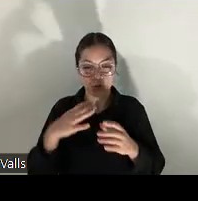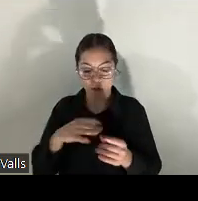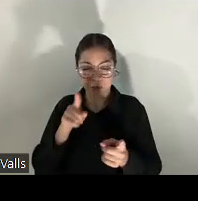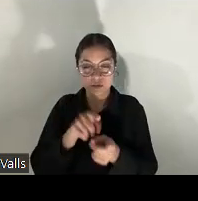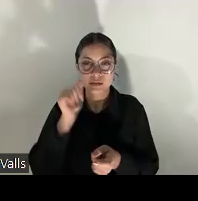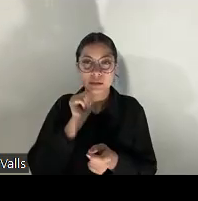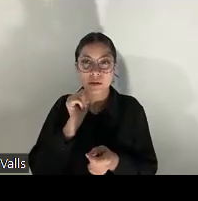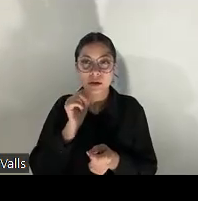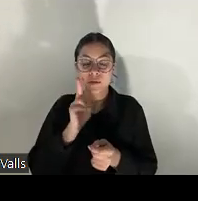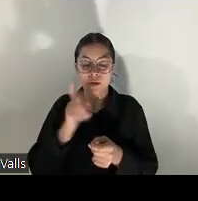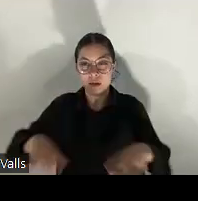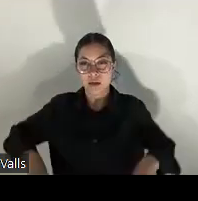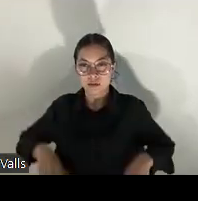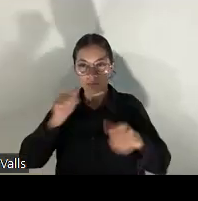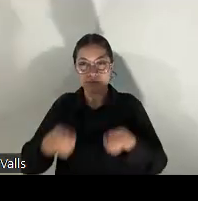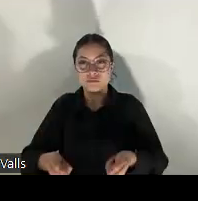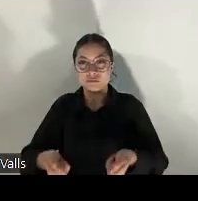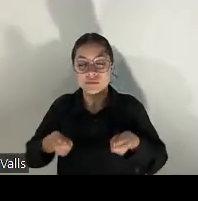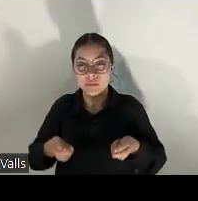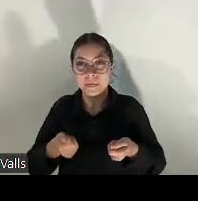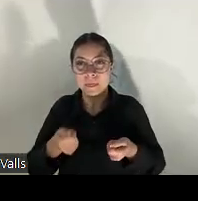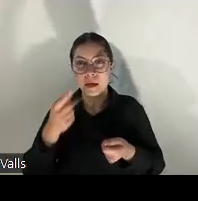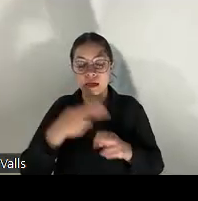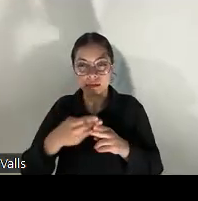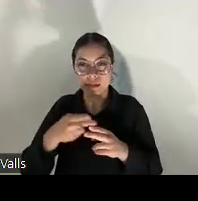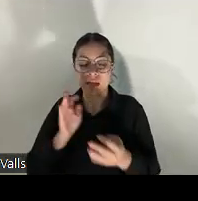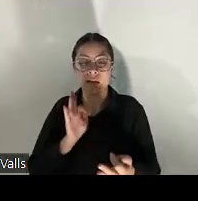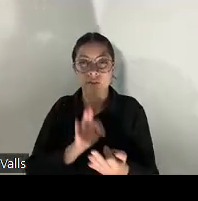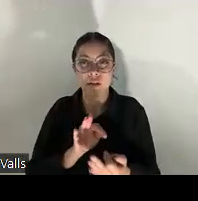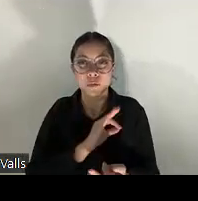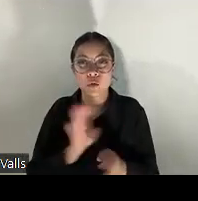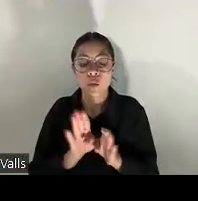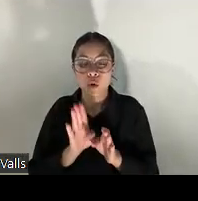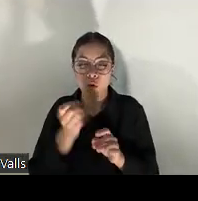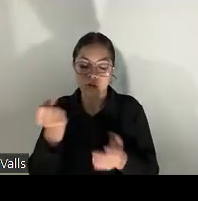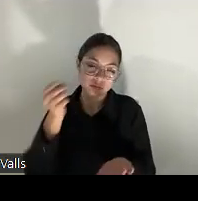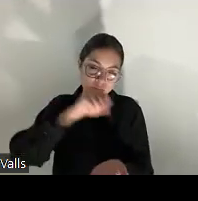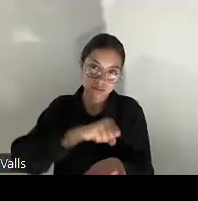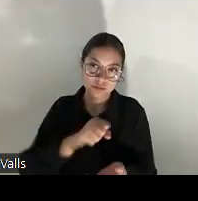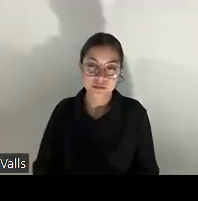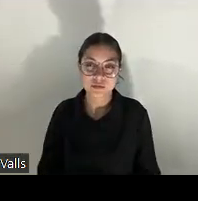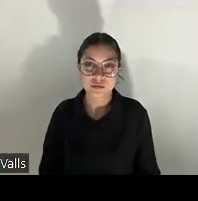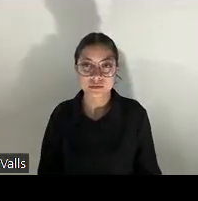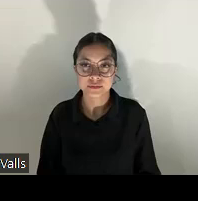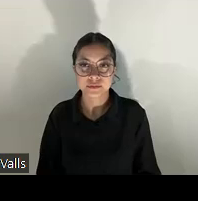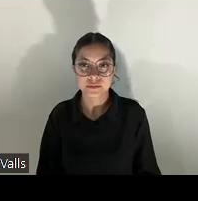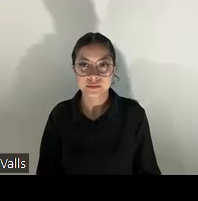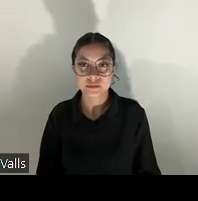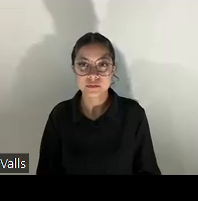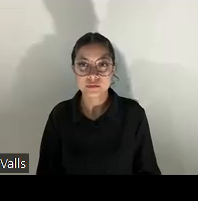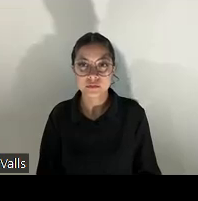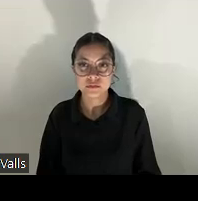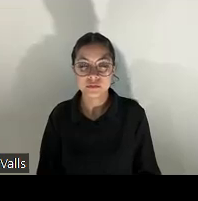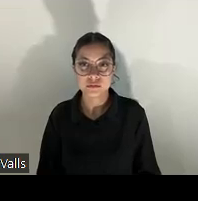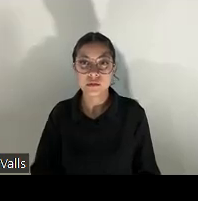Flexionamos la caderita y giramos al niño hasta llevar hacia el frente, o sea, hacia ponerlo boca abajo, en prono. ¿Cómo es lo que vemos? Que va